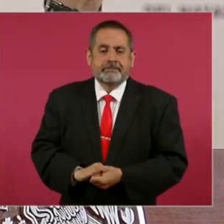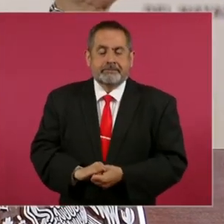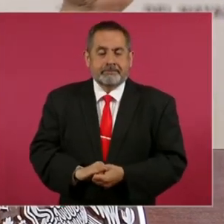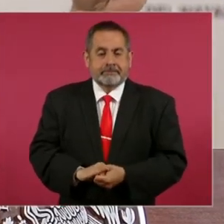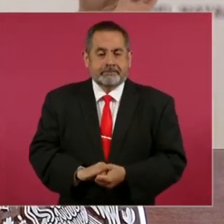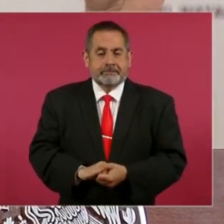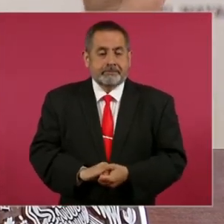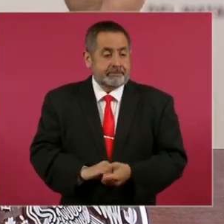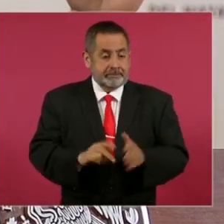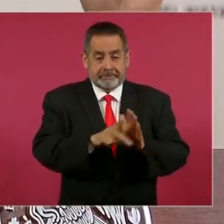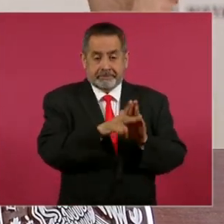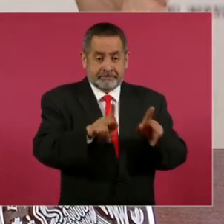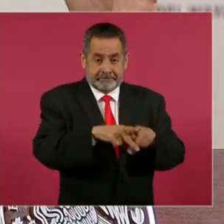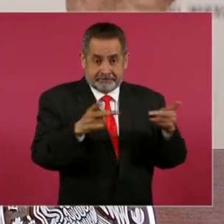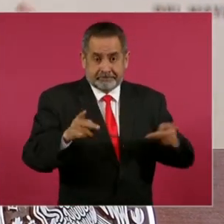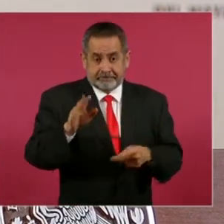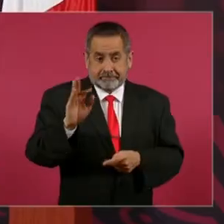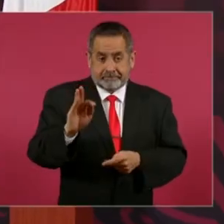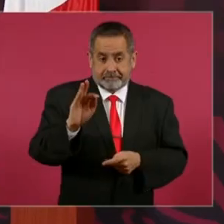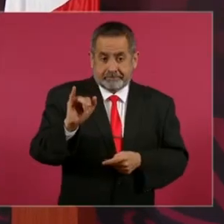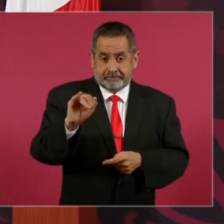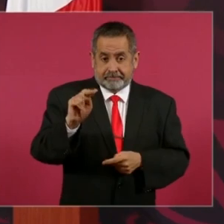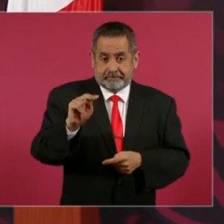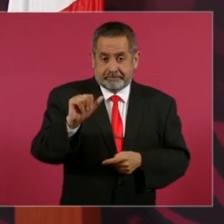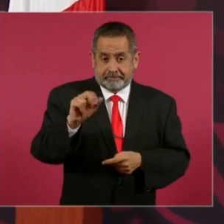Ya El Financiero ya